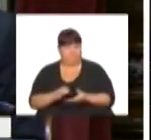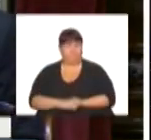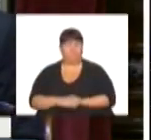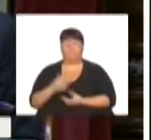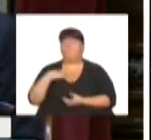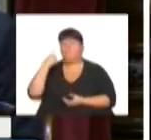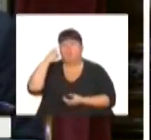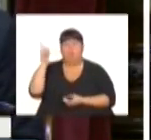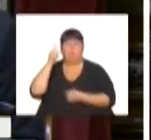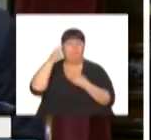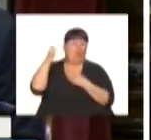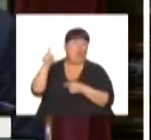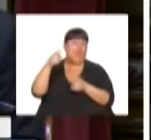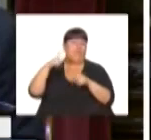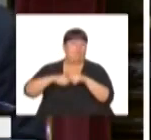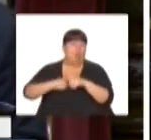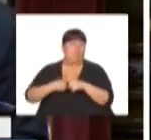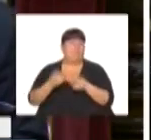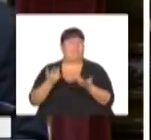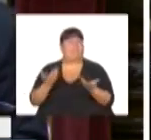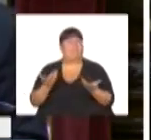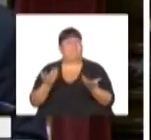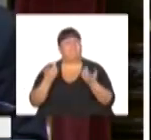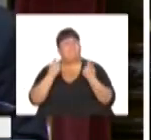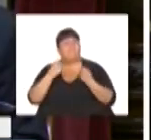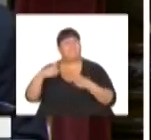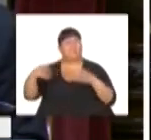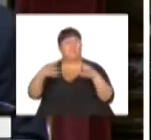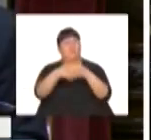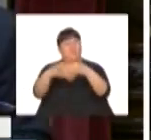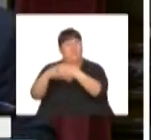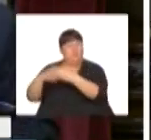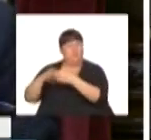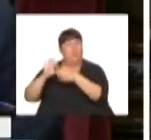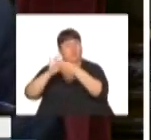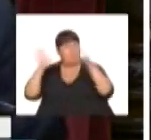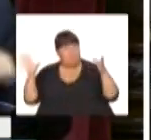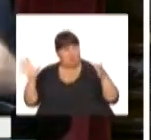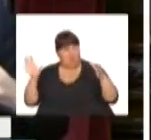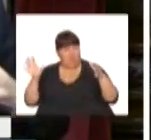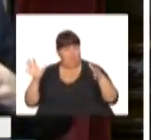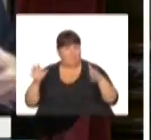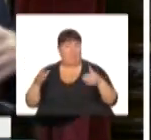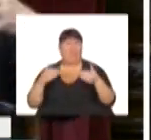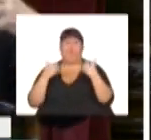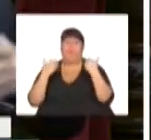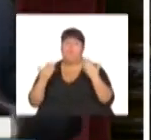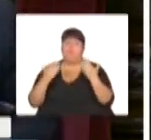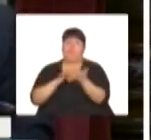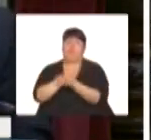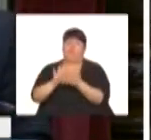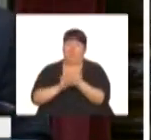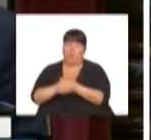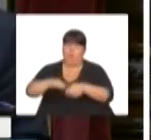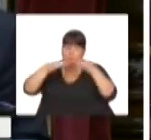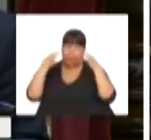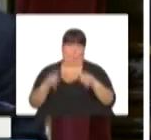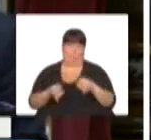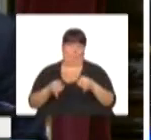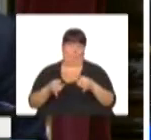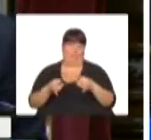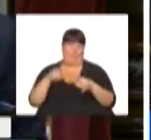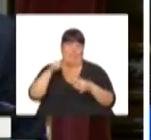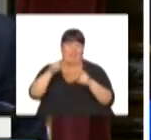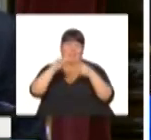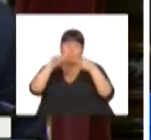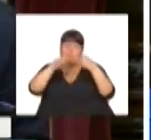por verlos. Dejaron que todos los opositores digan todo lo que quieran, digan todo,